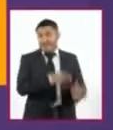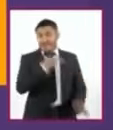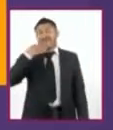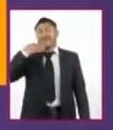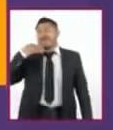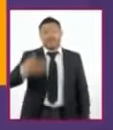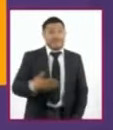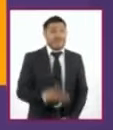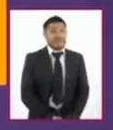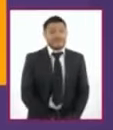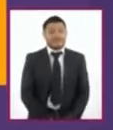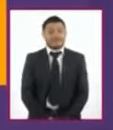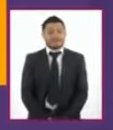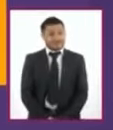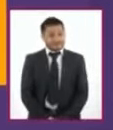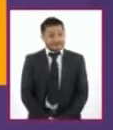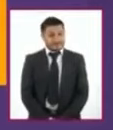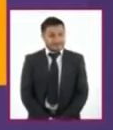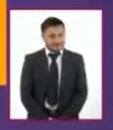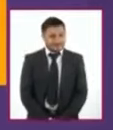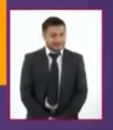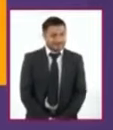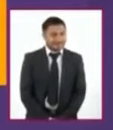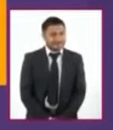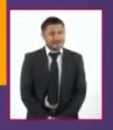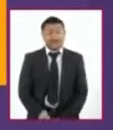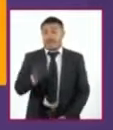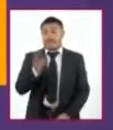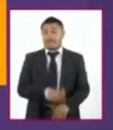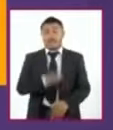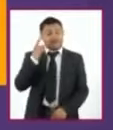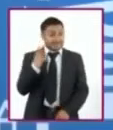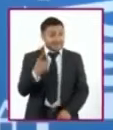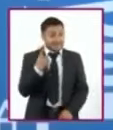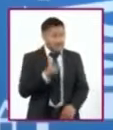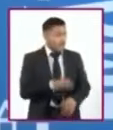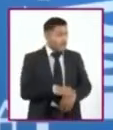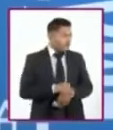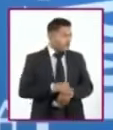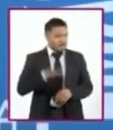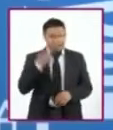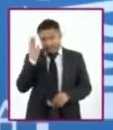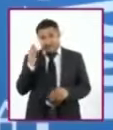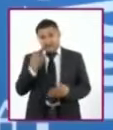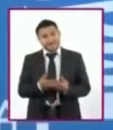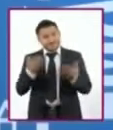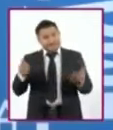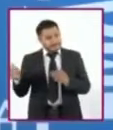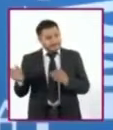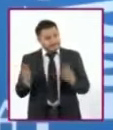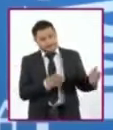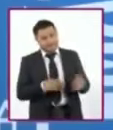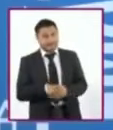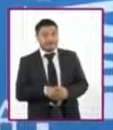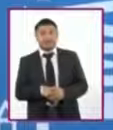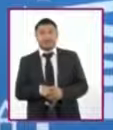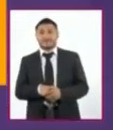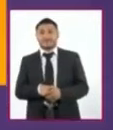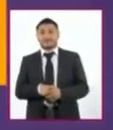sí tiene eje de simetría. De hecho, tiene más de un eje de simetría. Probemos ahora con la siguiente